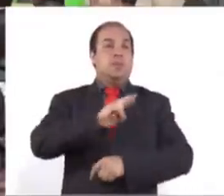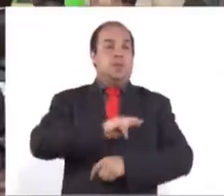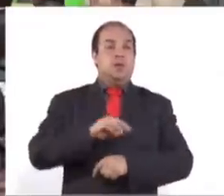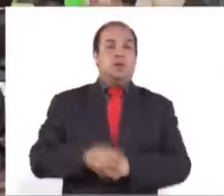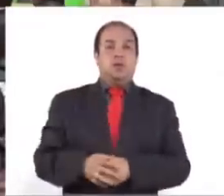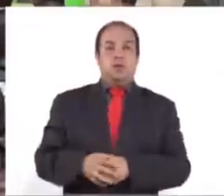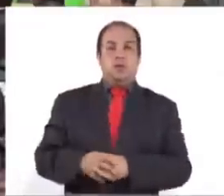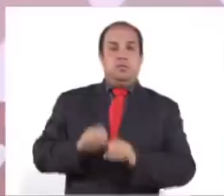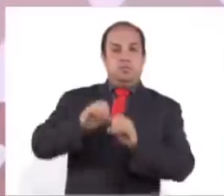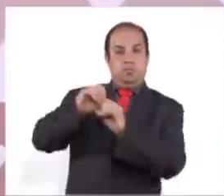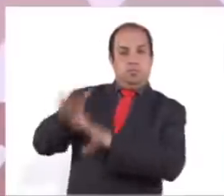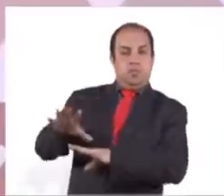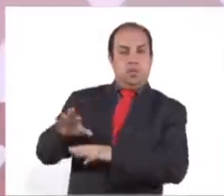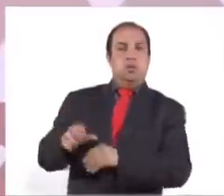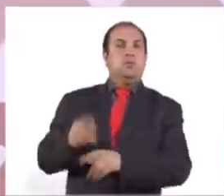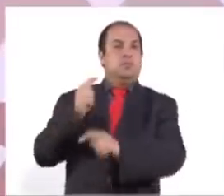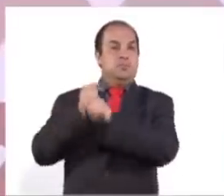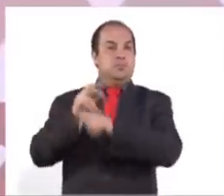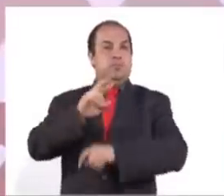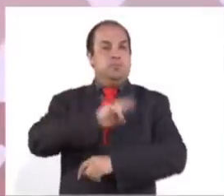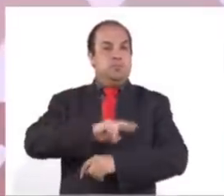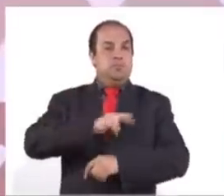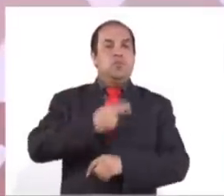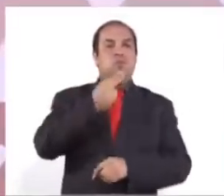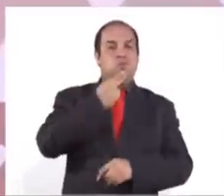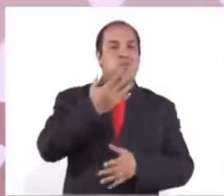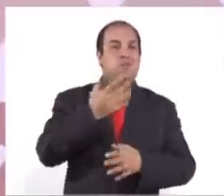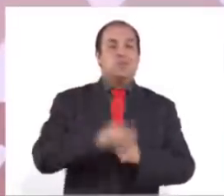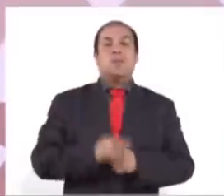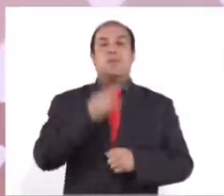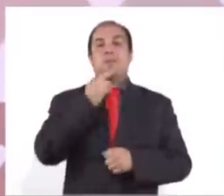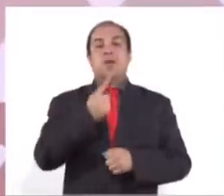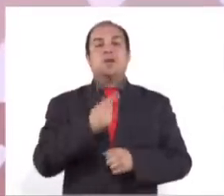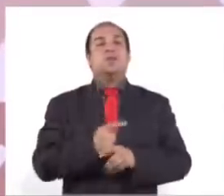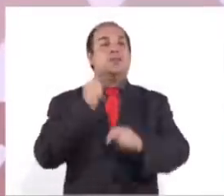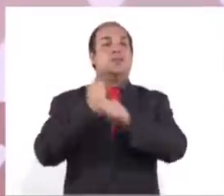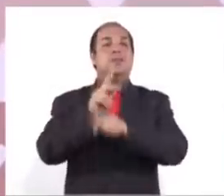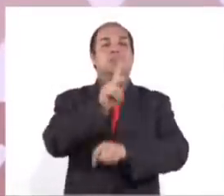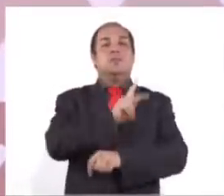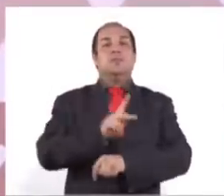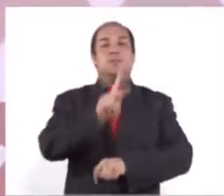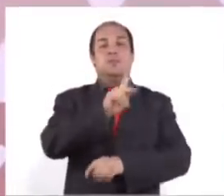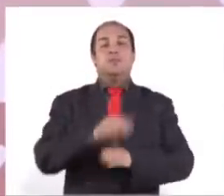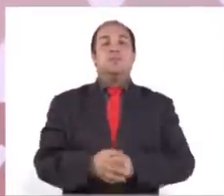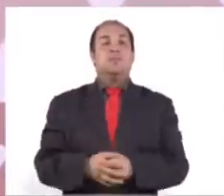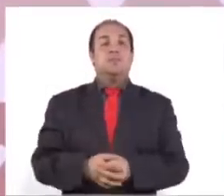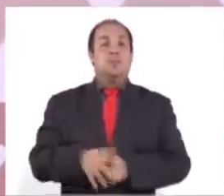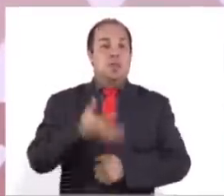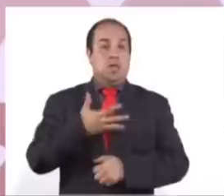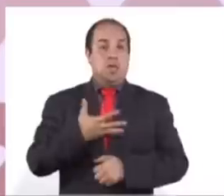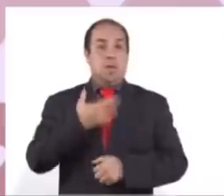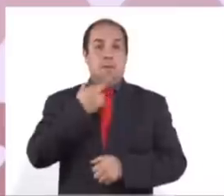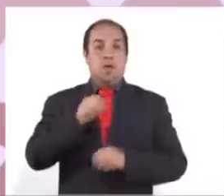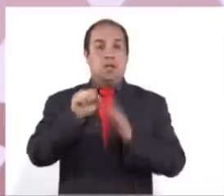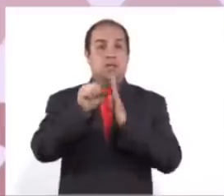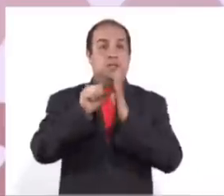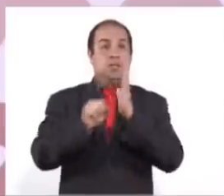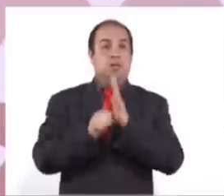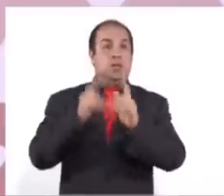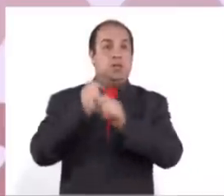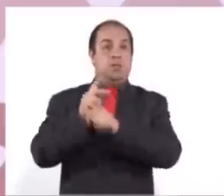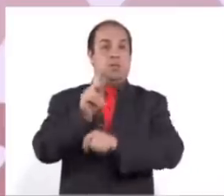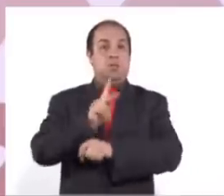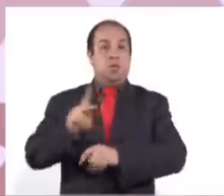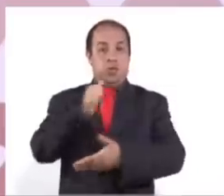público, el que deje el transporte privado y utilice el transporte público. En la medida en que tengamos un mejor sistema de transporte público en la